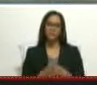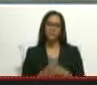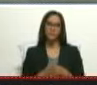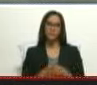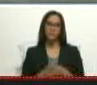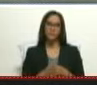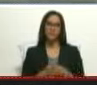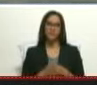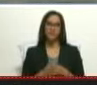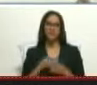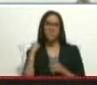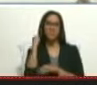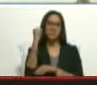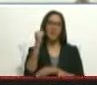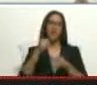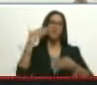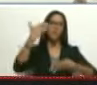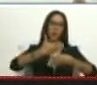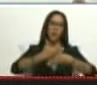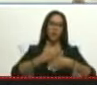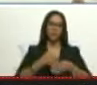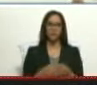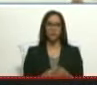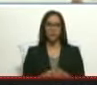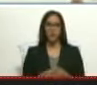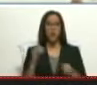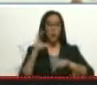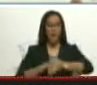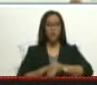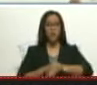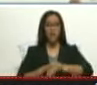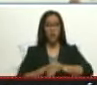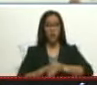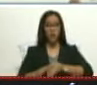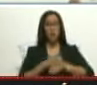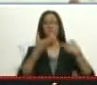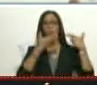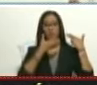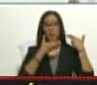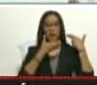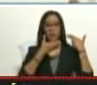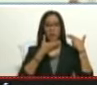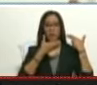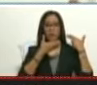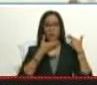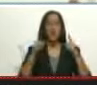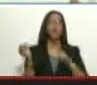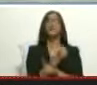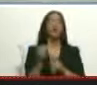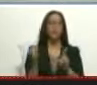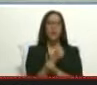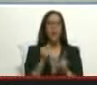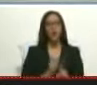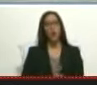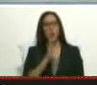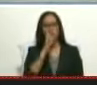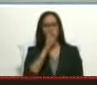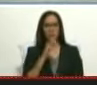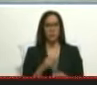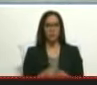Vencer el bloqueo. Lo capturaron, lo secuestraron, lo torturaron de manera